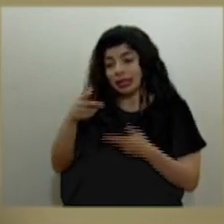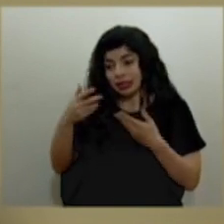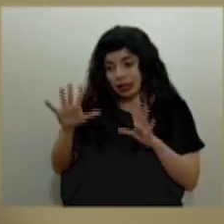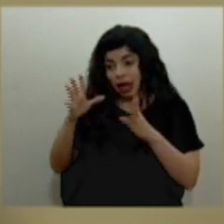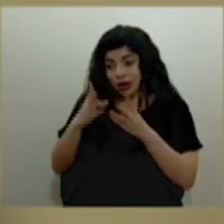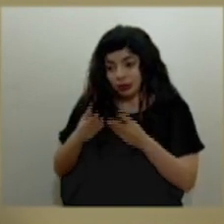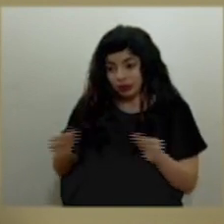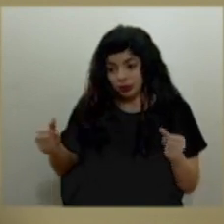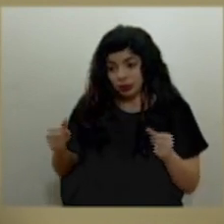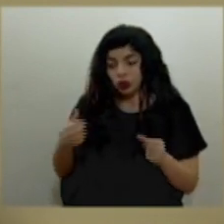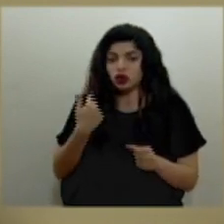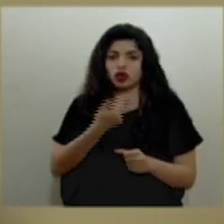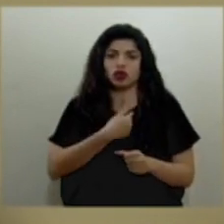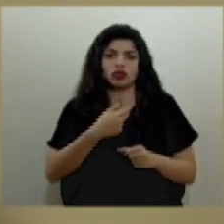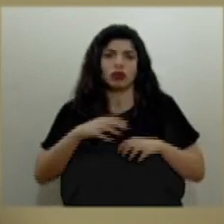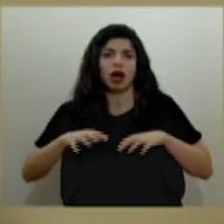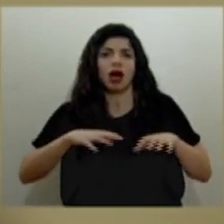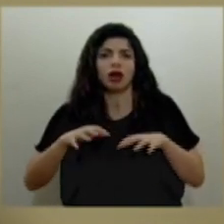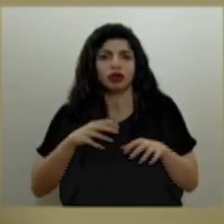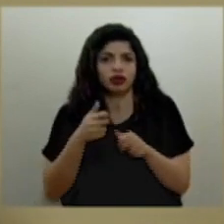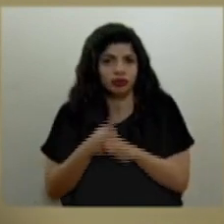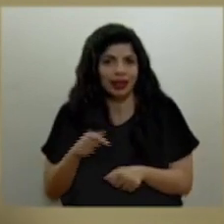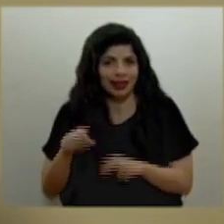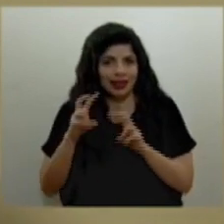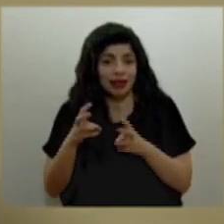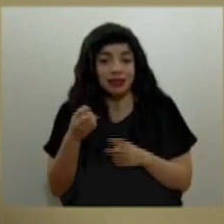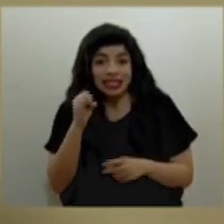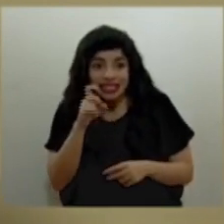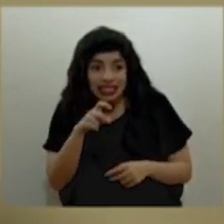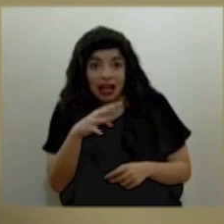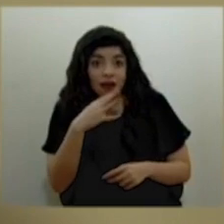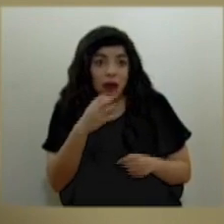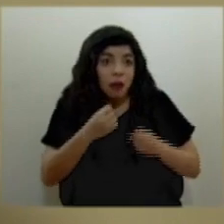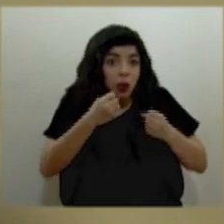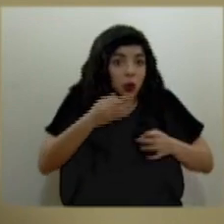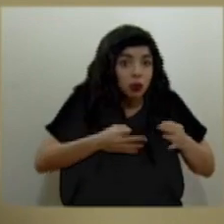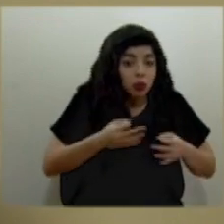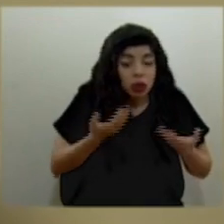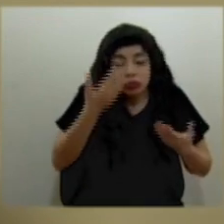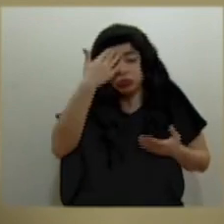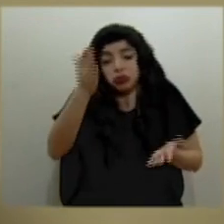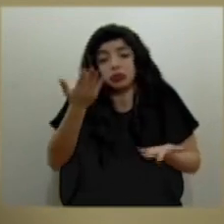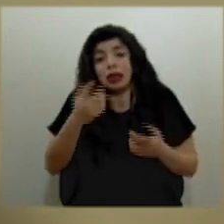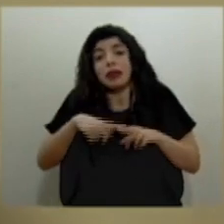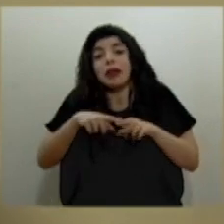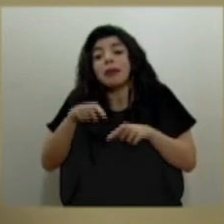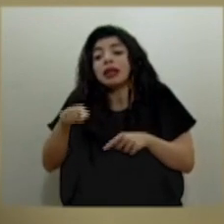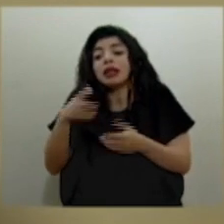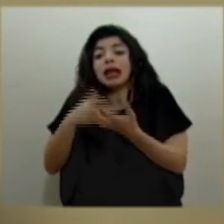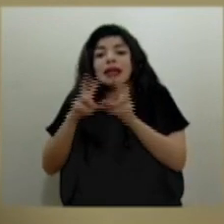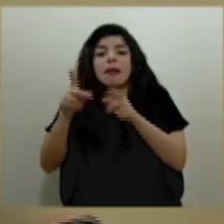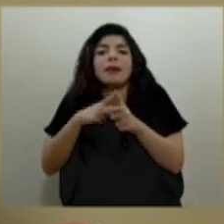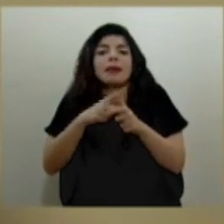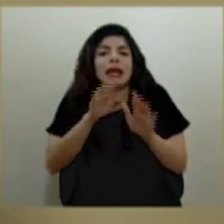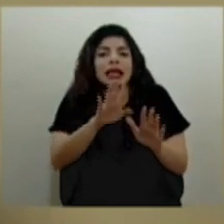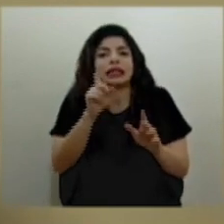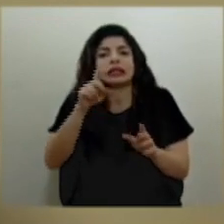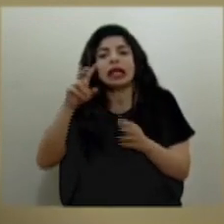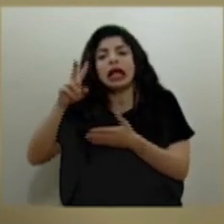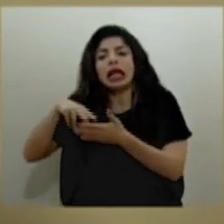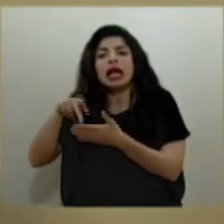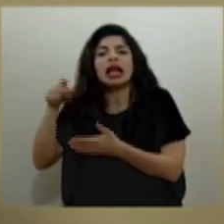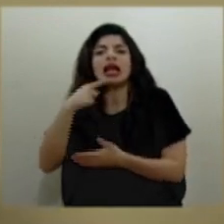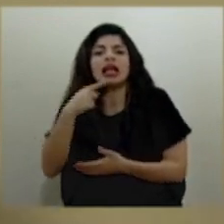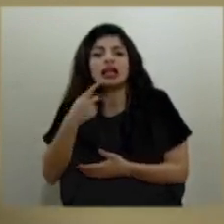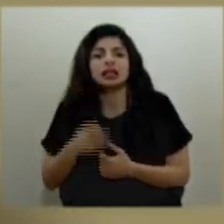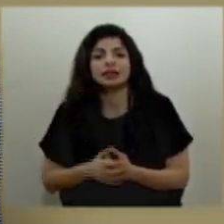a tomar las acciones que correspondan, ¿verdad? Y si es hablar entonces con el Poder Judicial o no sé, lo que corresponda, pero tenemos que primero leer el dictamen para ver qué es lo que